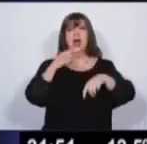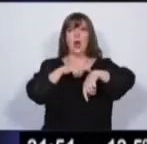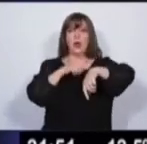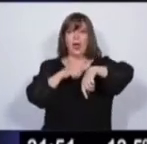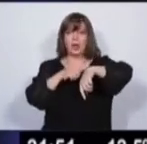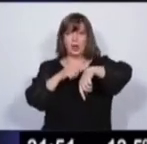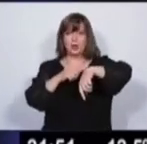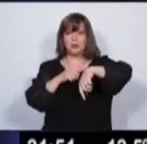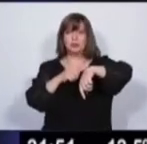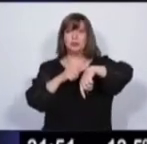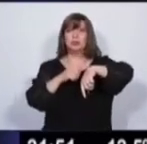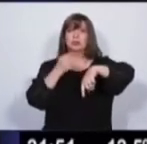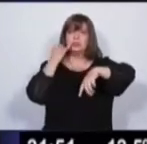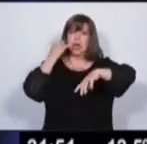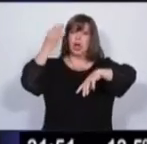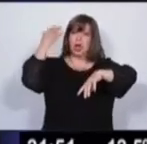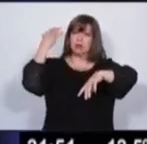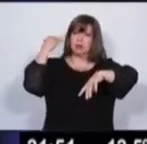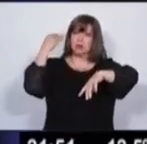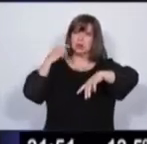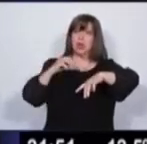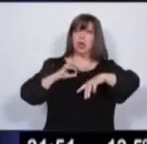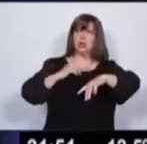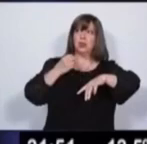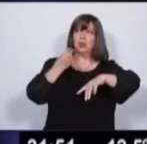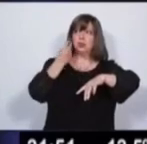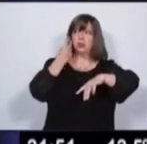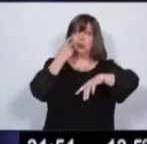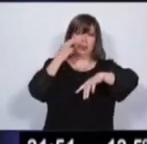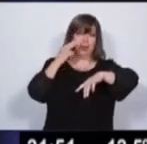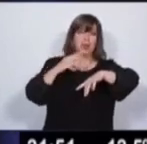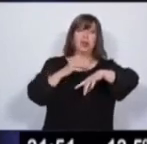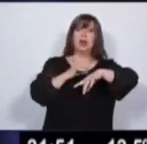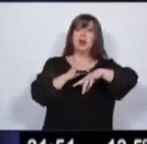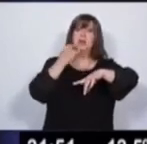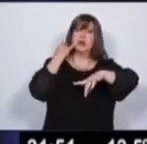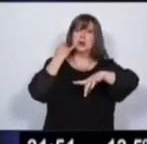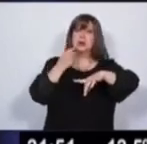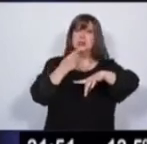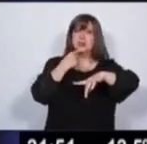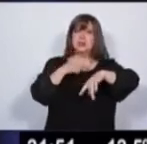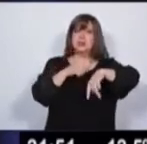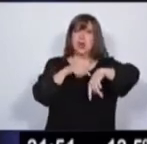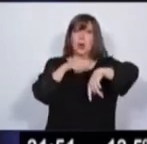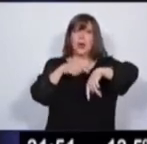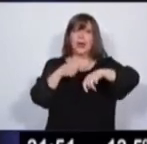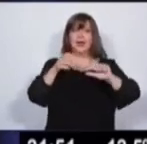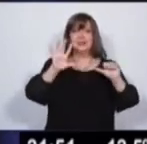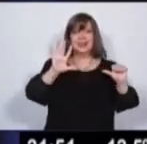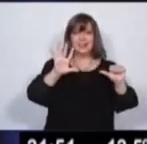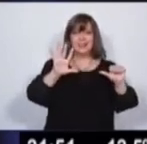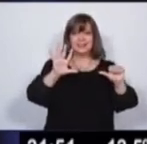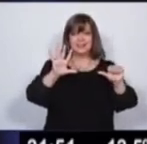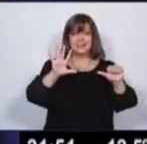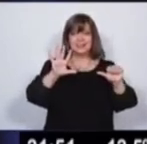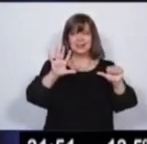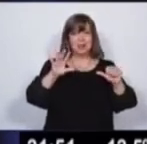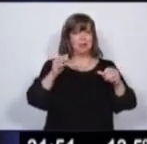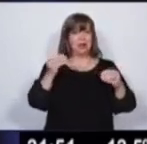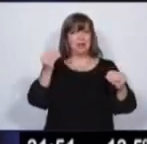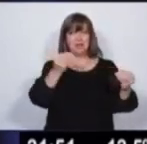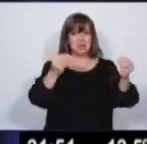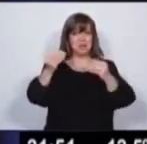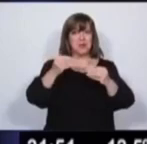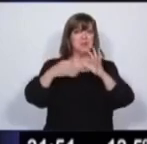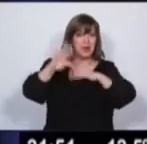en los cuales Mendoza fue Pioneros a inicios del siglo XX Porque si se reduce la jornada hace hora se pueden crear nuevos puestos de trabajo